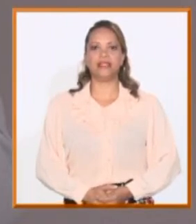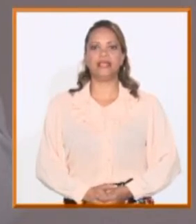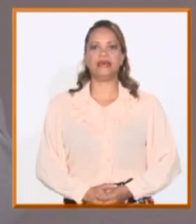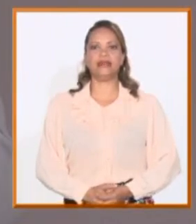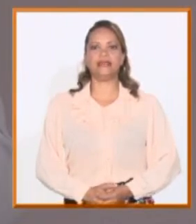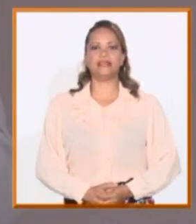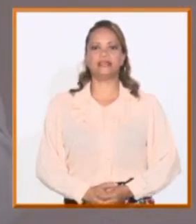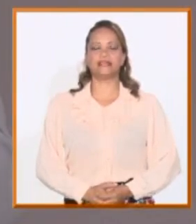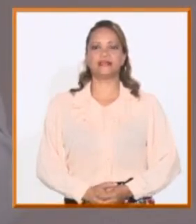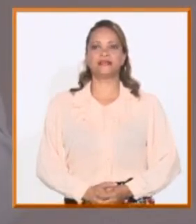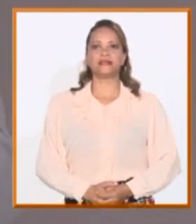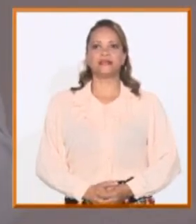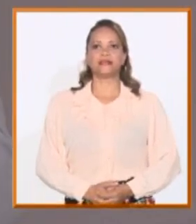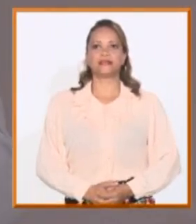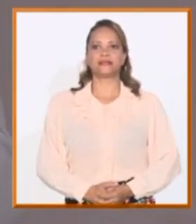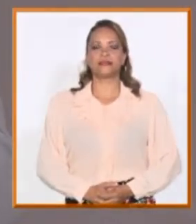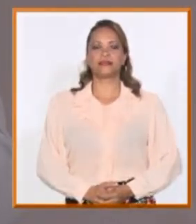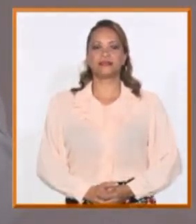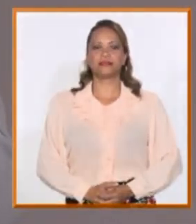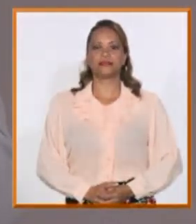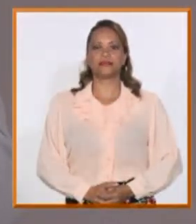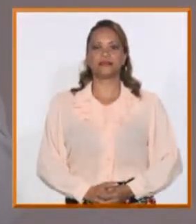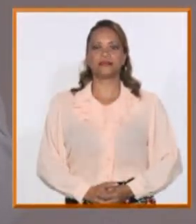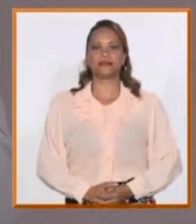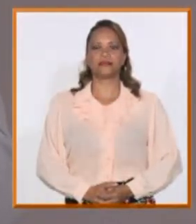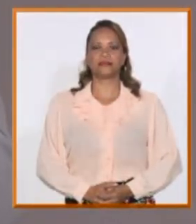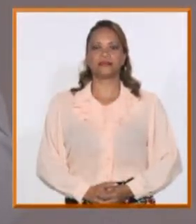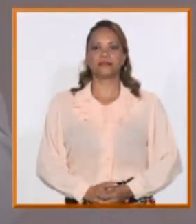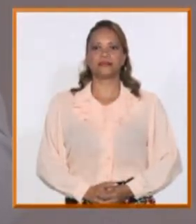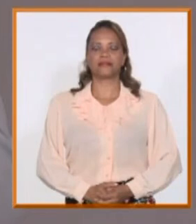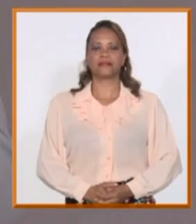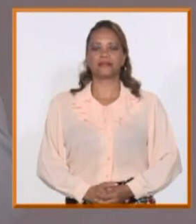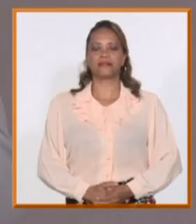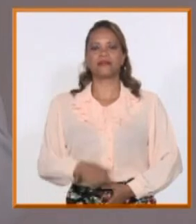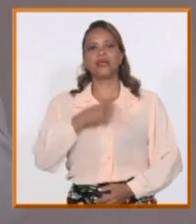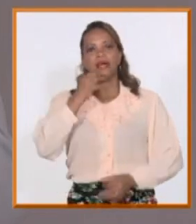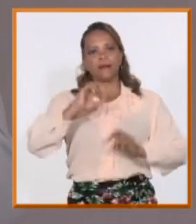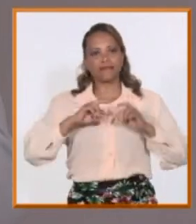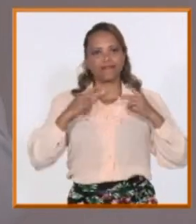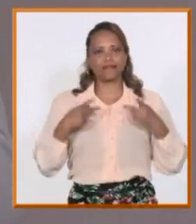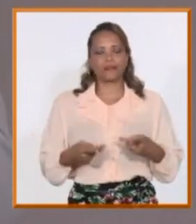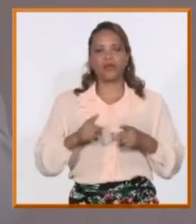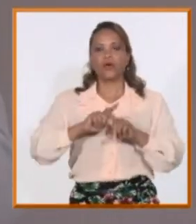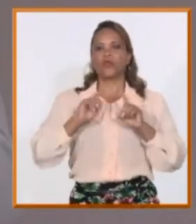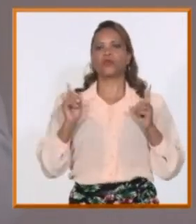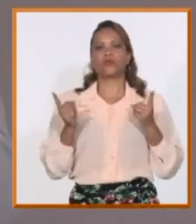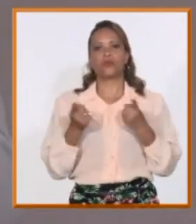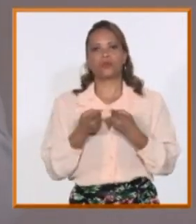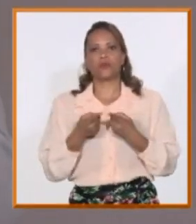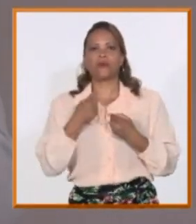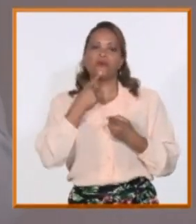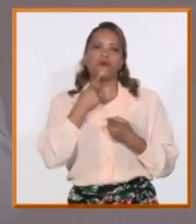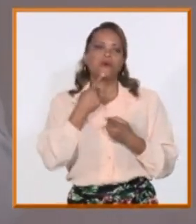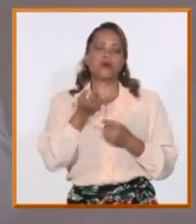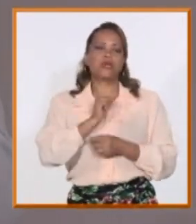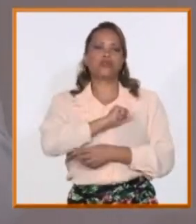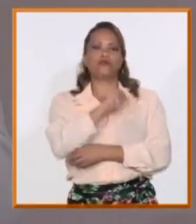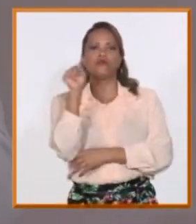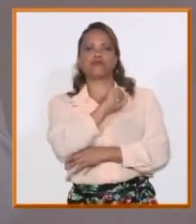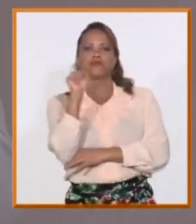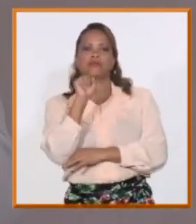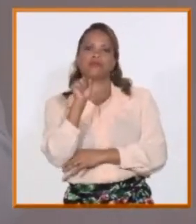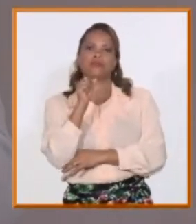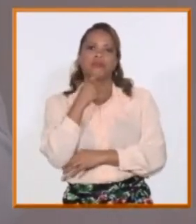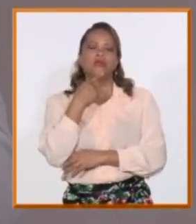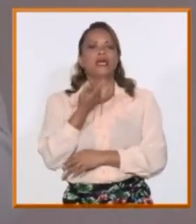que silenciosamente aportaron 2 medallas de plata a la delegación cubana. Y repetimos, es que todo en la vida no puede ser el triunfo. Subirse a lo más